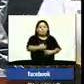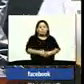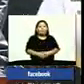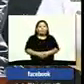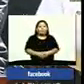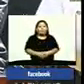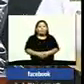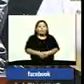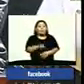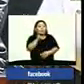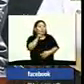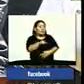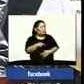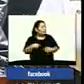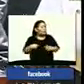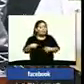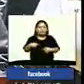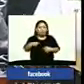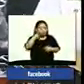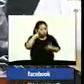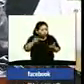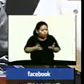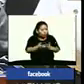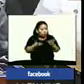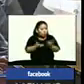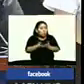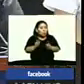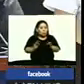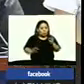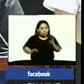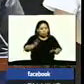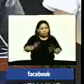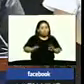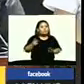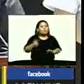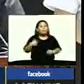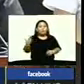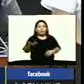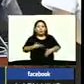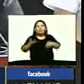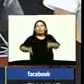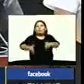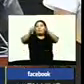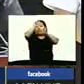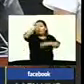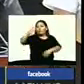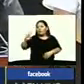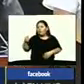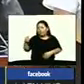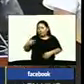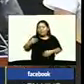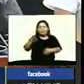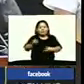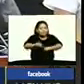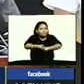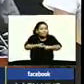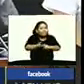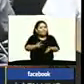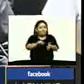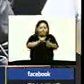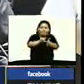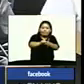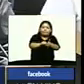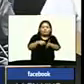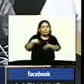Caso que seguimos investigando y no dejaremos que quede impune. Como Fiscalía General queremos ser enfáticos. Vamos a ser